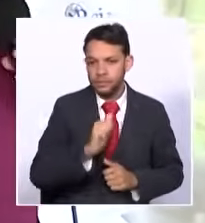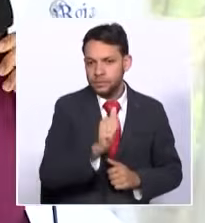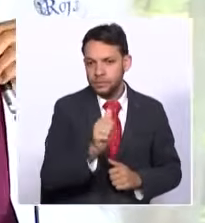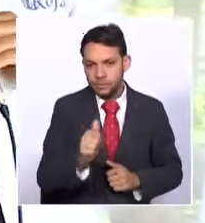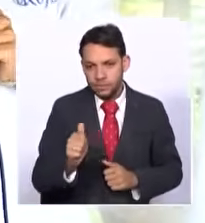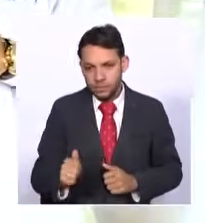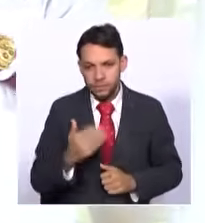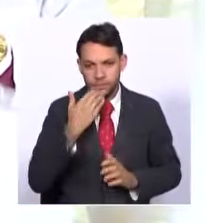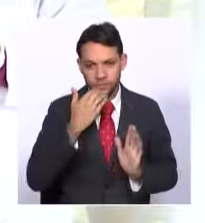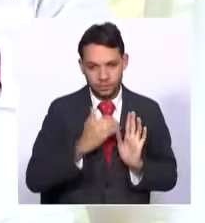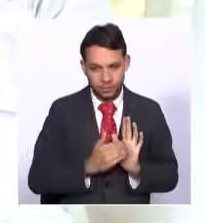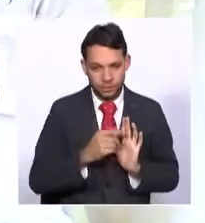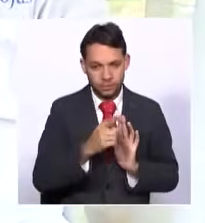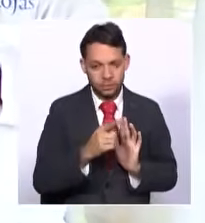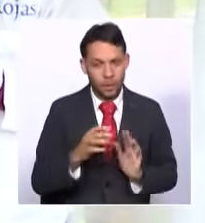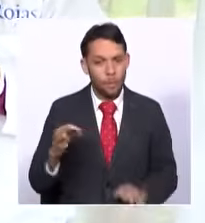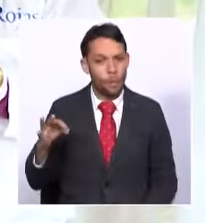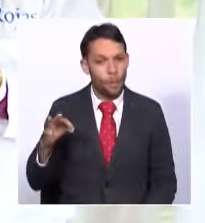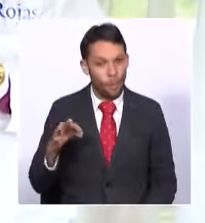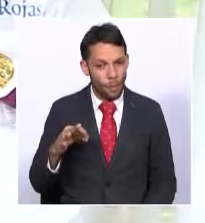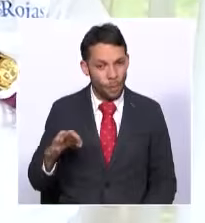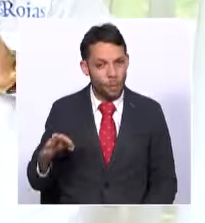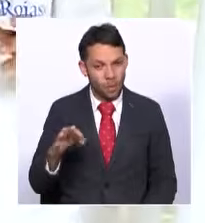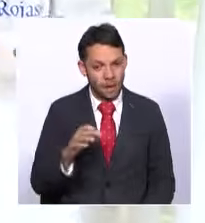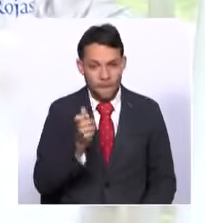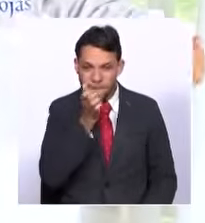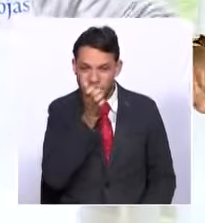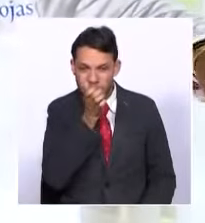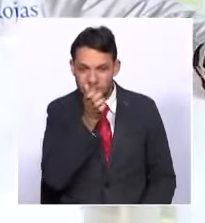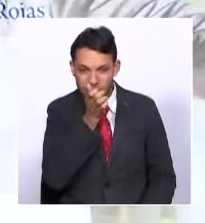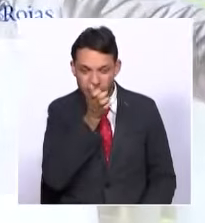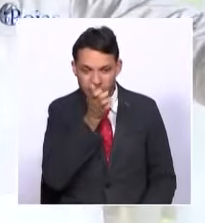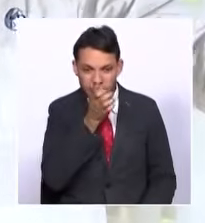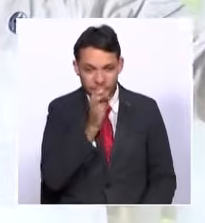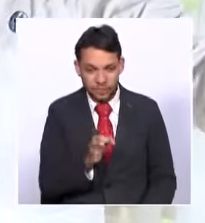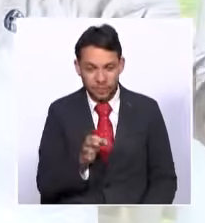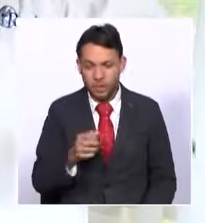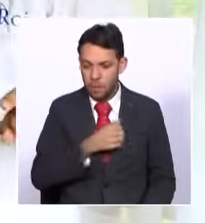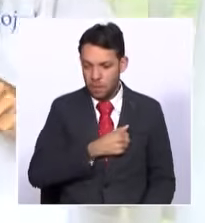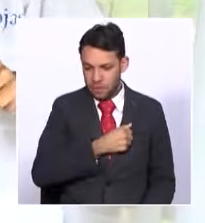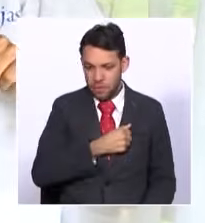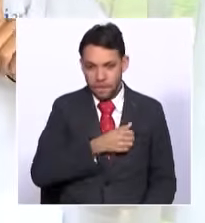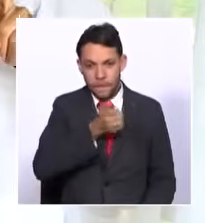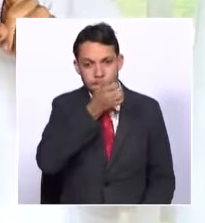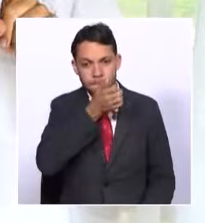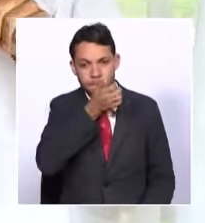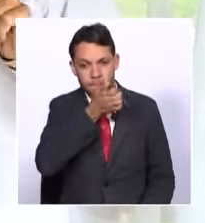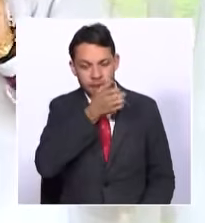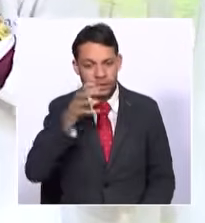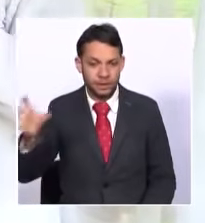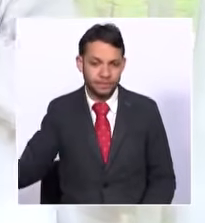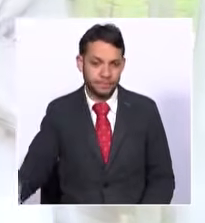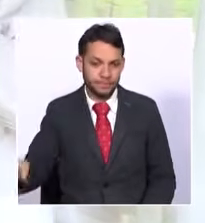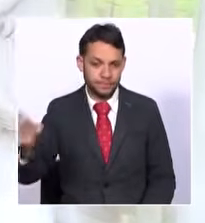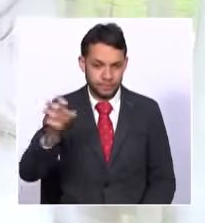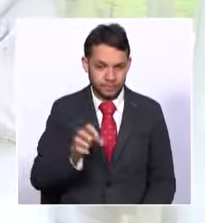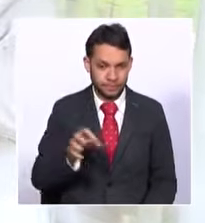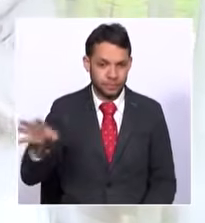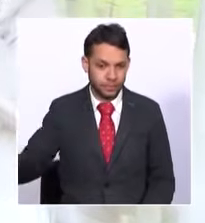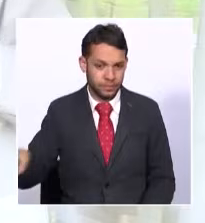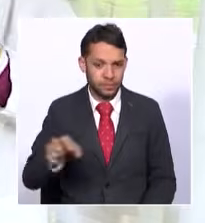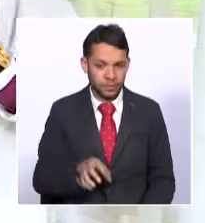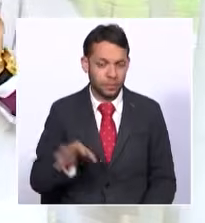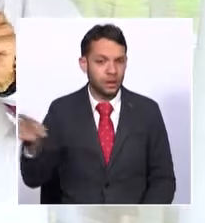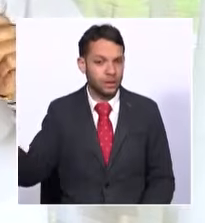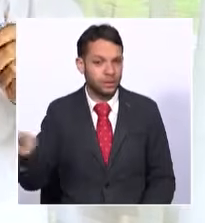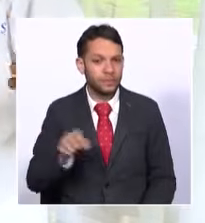ahora el ejemplo de las piedras que estábamos acá, Lina, pásame las piedras. El problema es